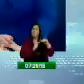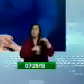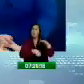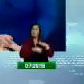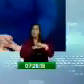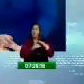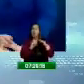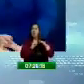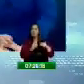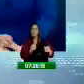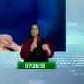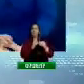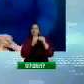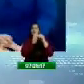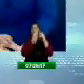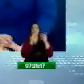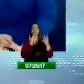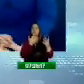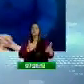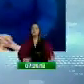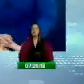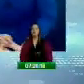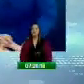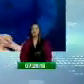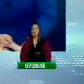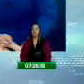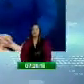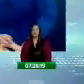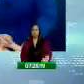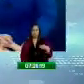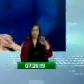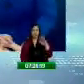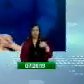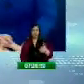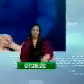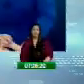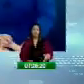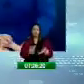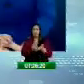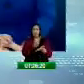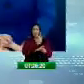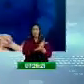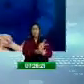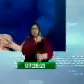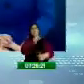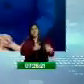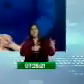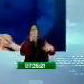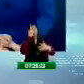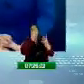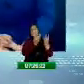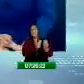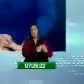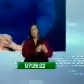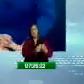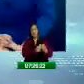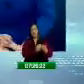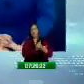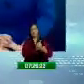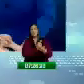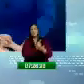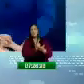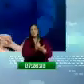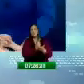Bueno, yo ya mencionaba, Luisa, que estamos viendo en las dos últimas semanas un incremento de los casos. Va a haber